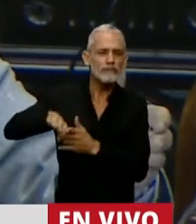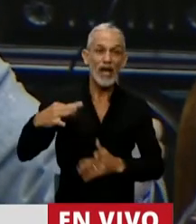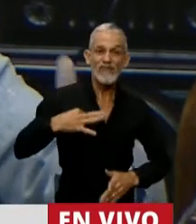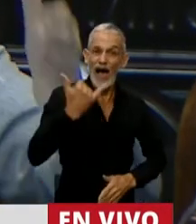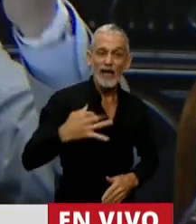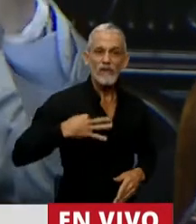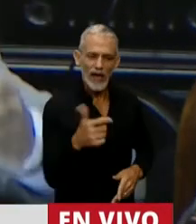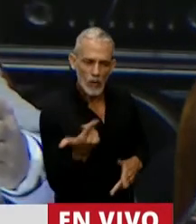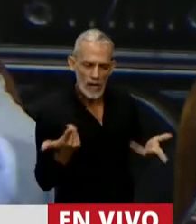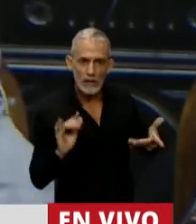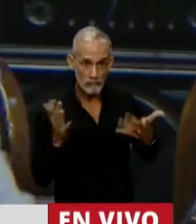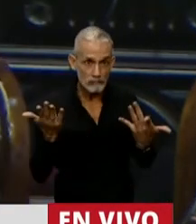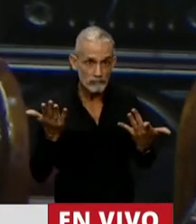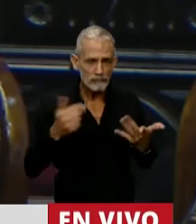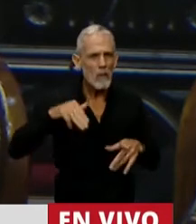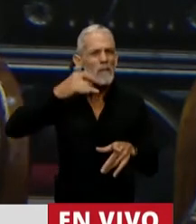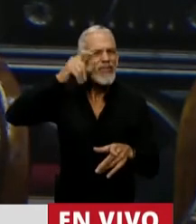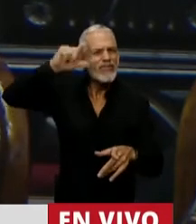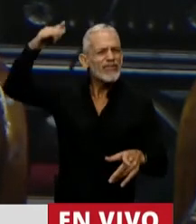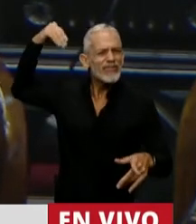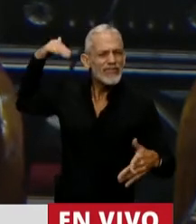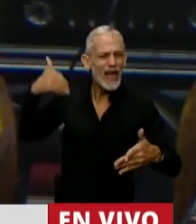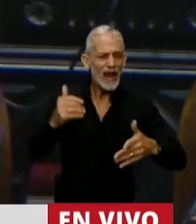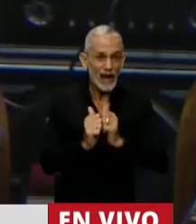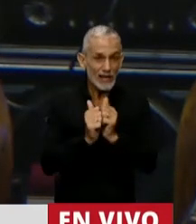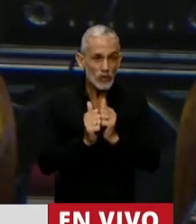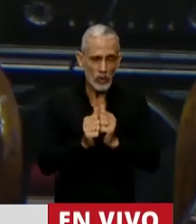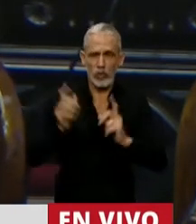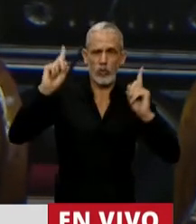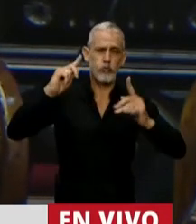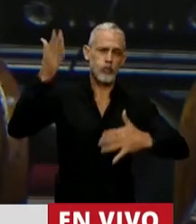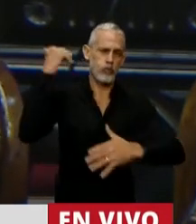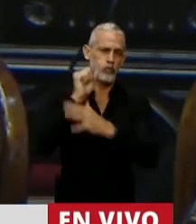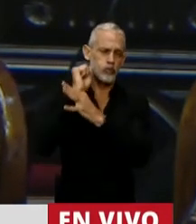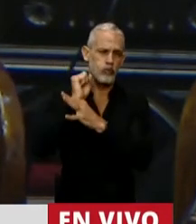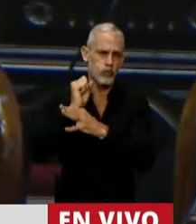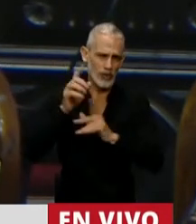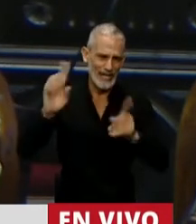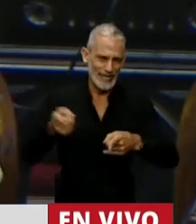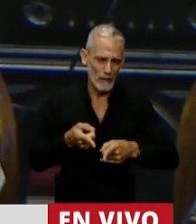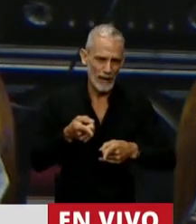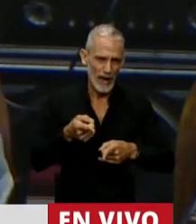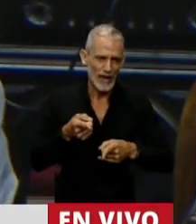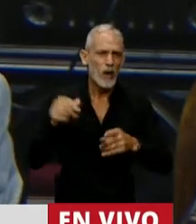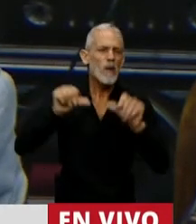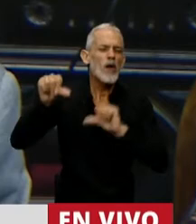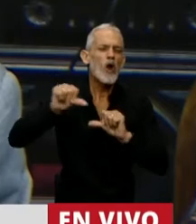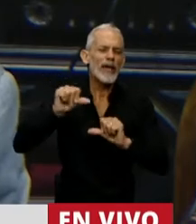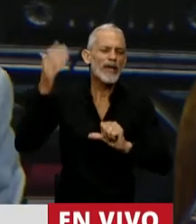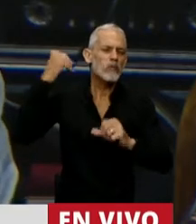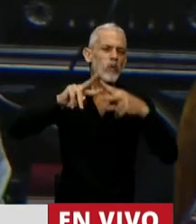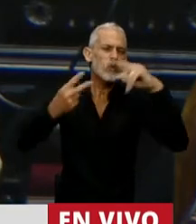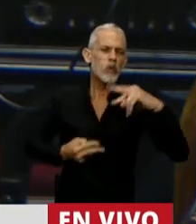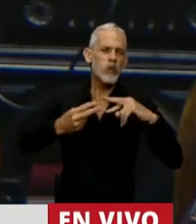vida? Desde Mandel hasta Jerome Lejeune, el célebre profesor de biología, de genética